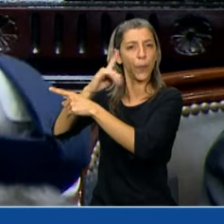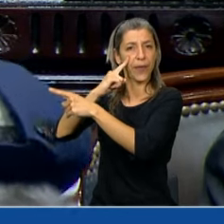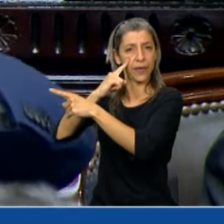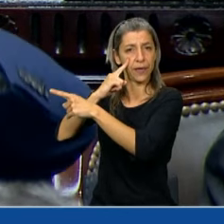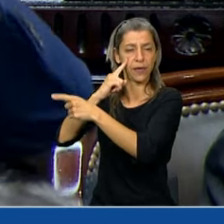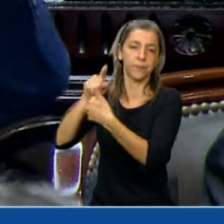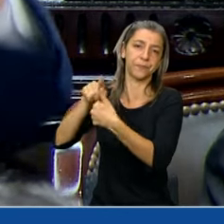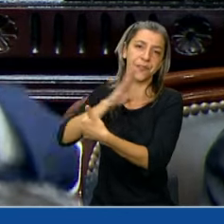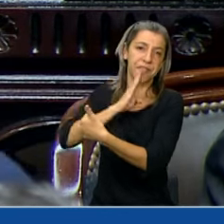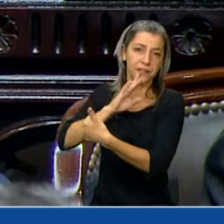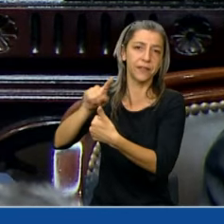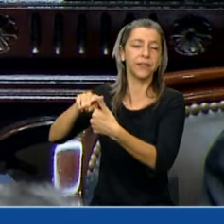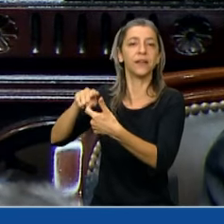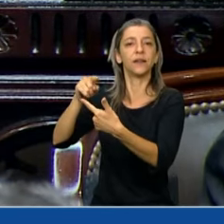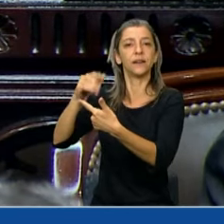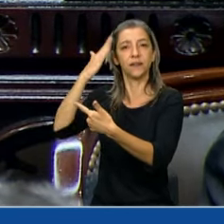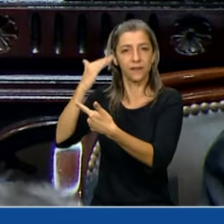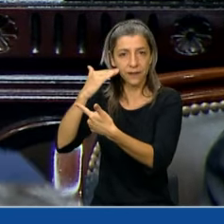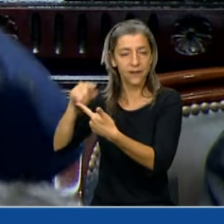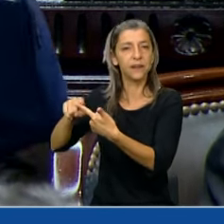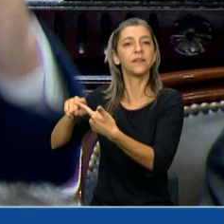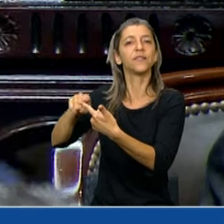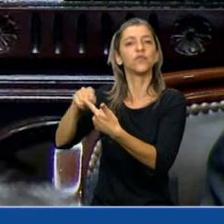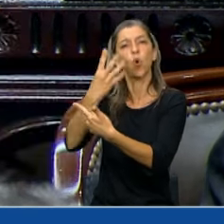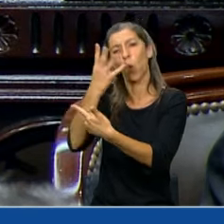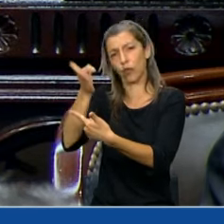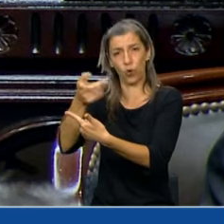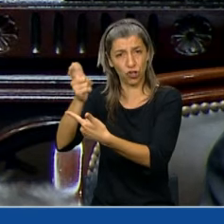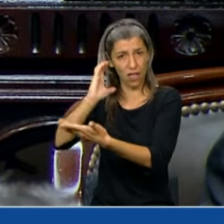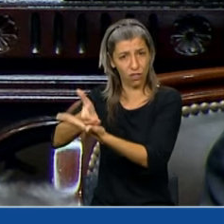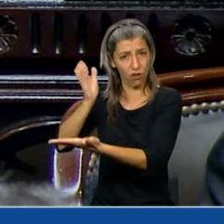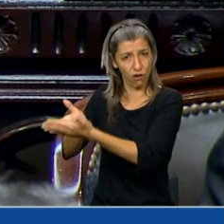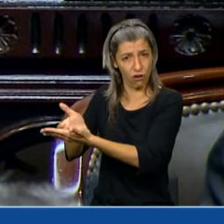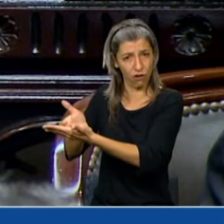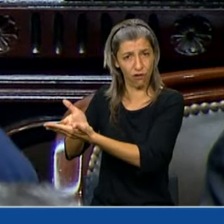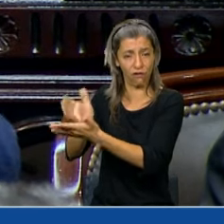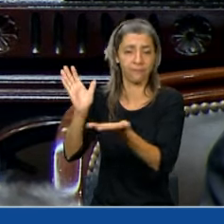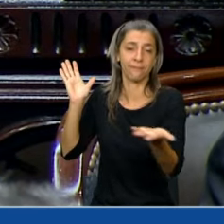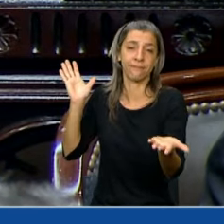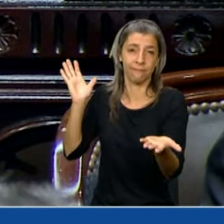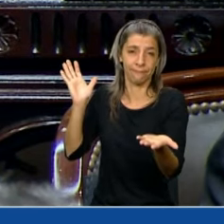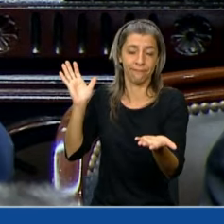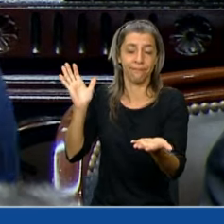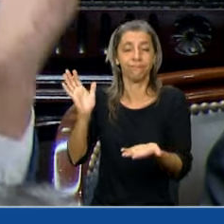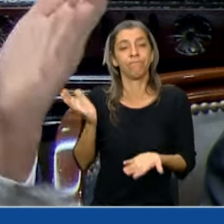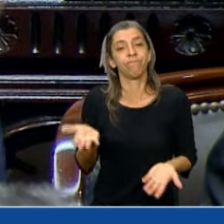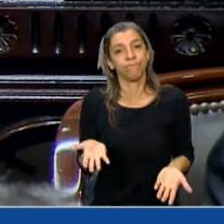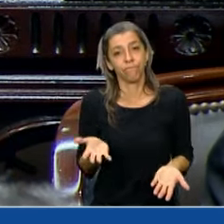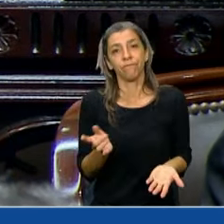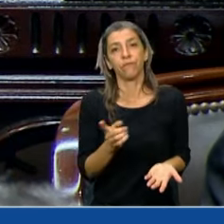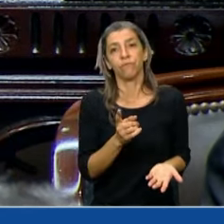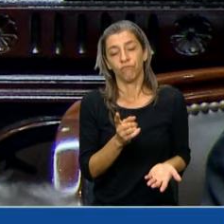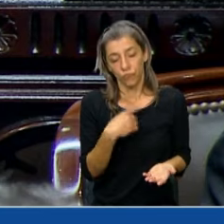Israel de Corea del Sur que invierte 4% del pbi y además tenemos que generar